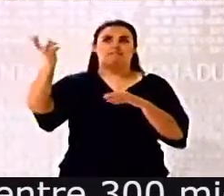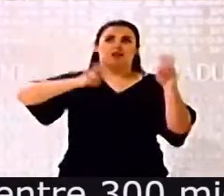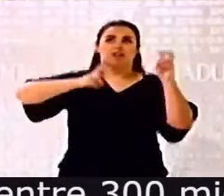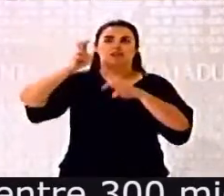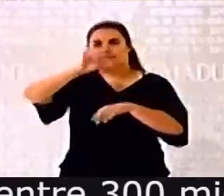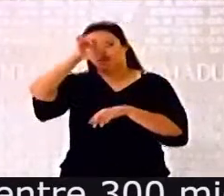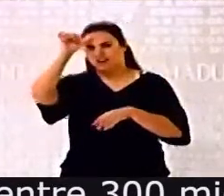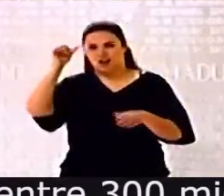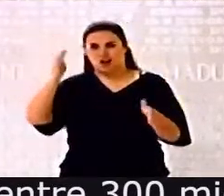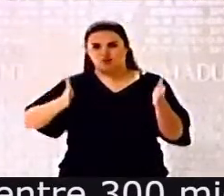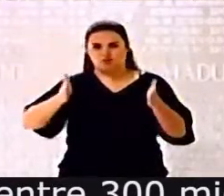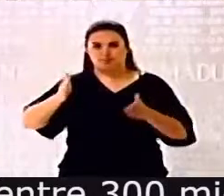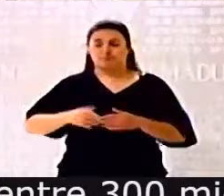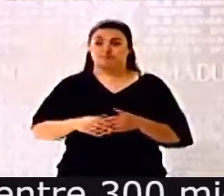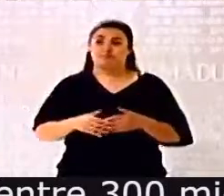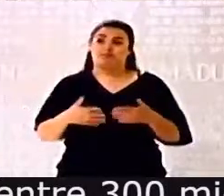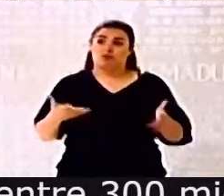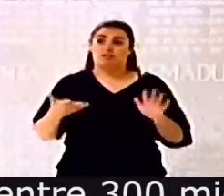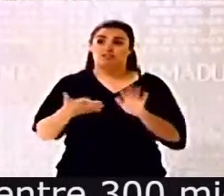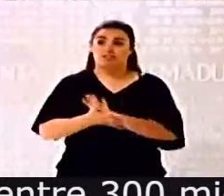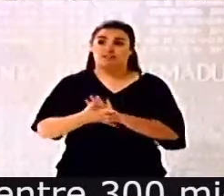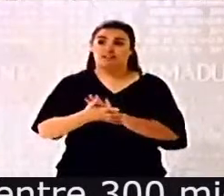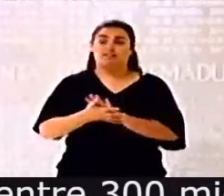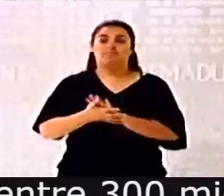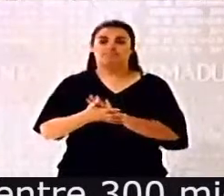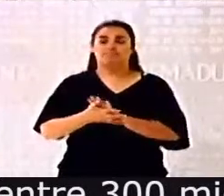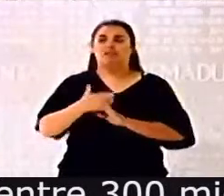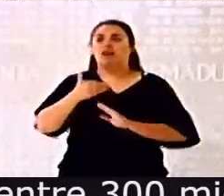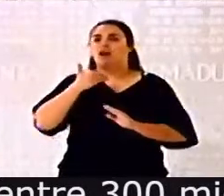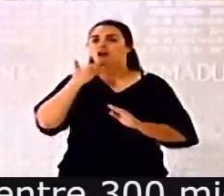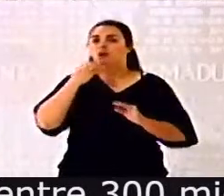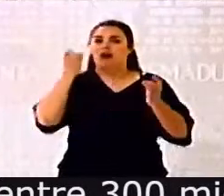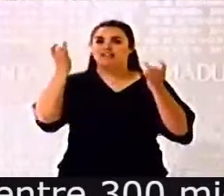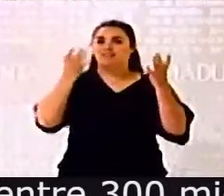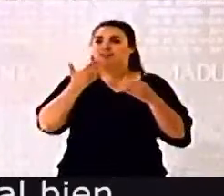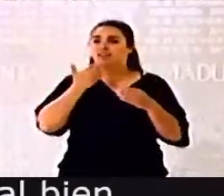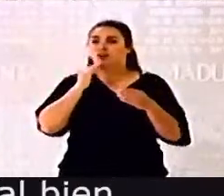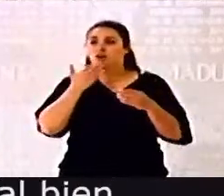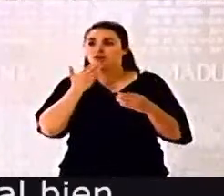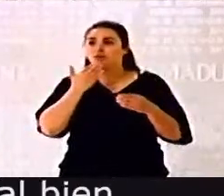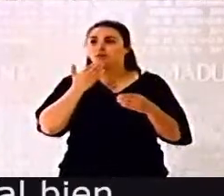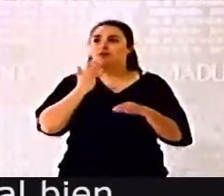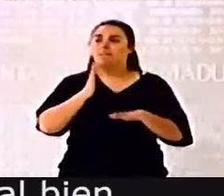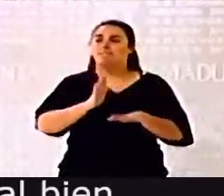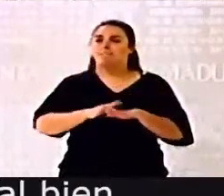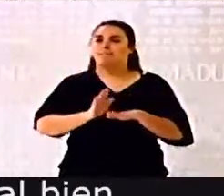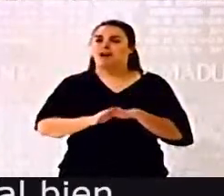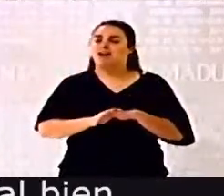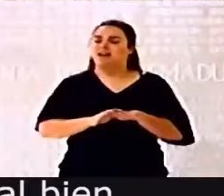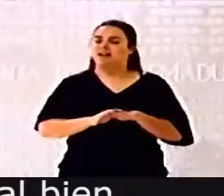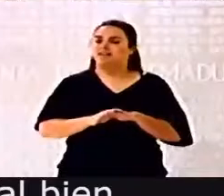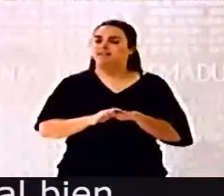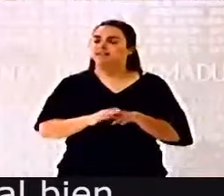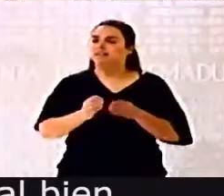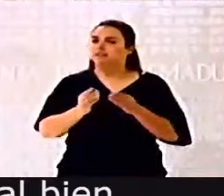verano. Con lo cual bien haríamos en tener algunas actividades de ocio que alivien en cierta